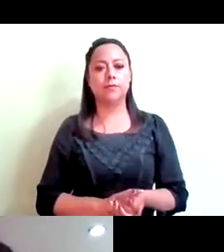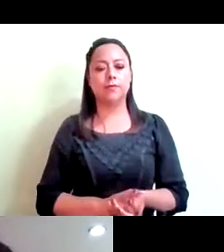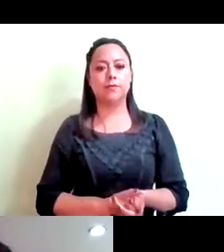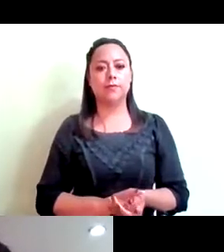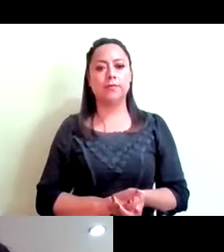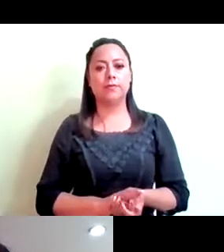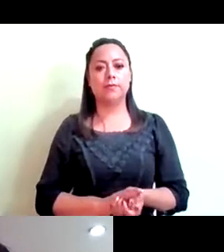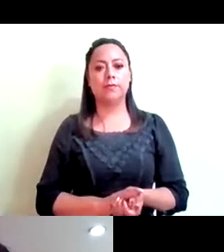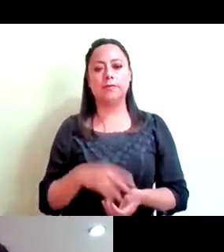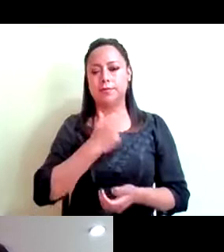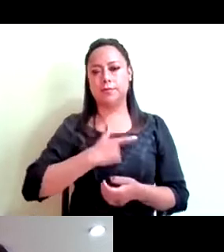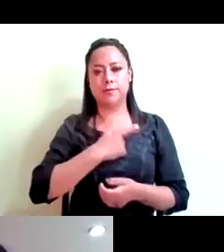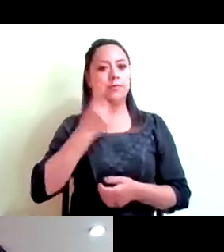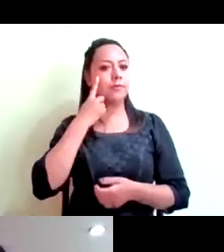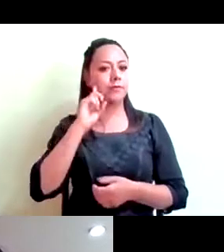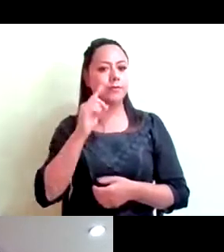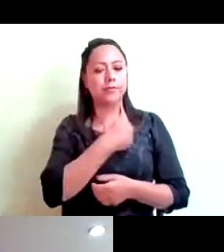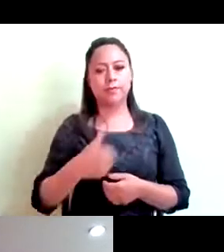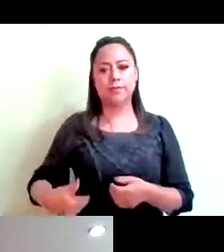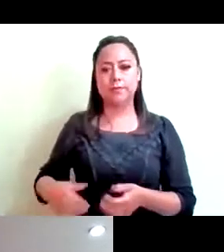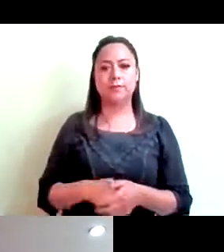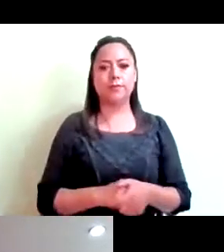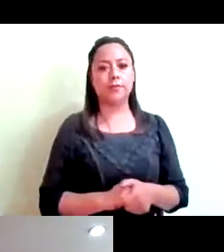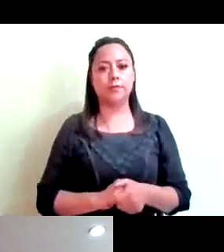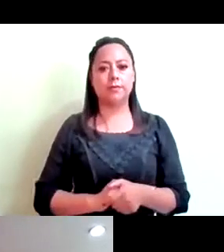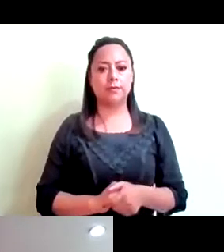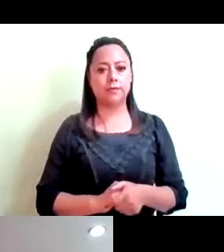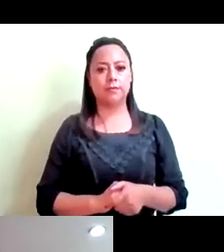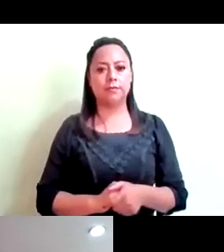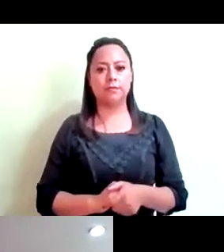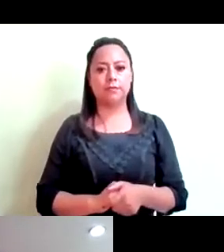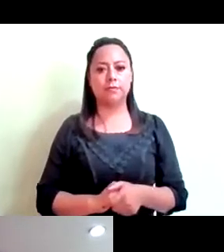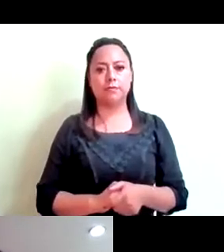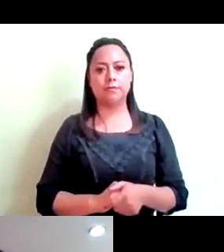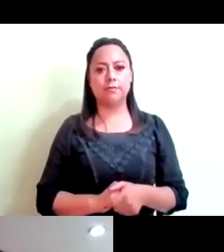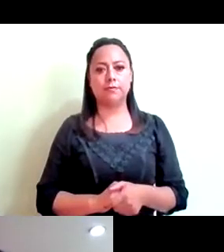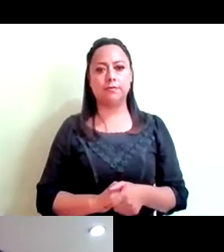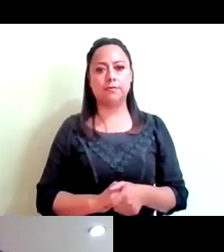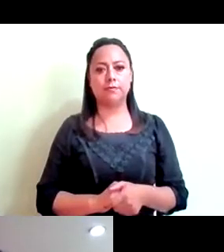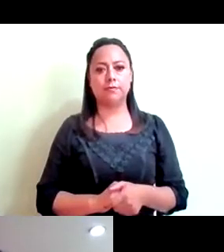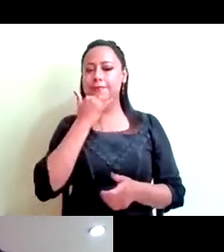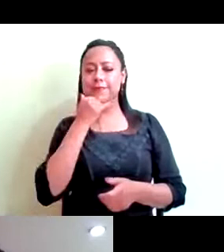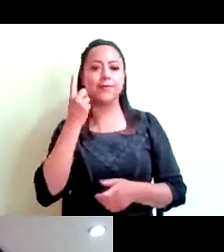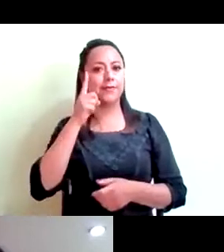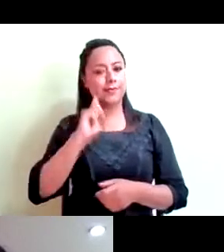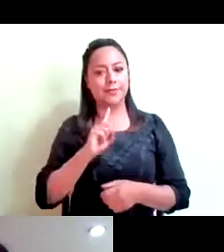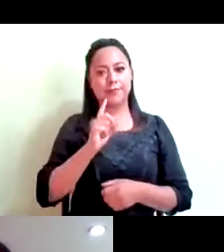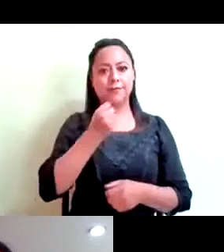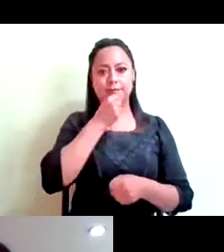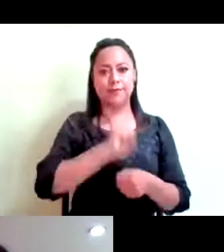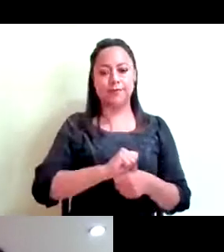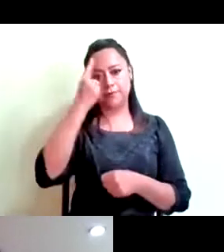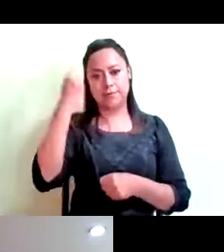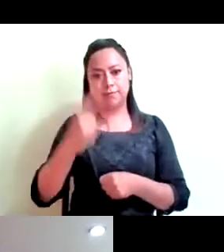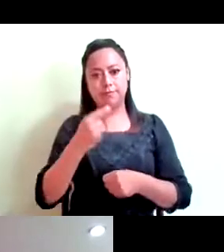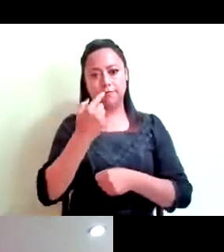Con gusto, diputada presidenta. Perdón, diputada secretaria. Es para la aprobación del dictamen en